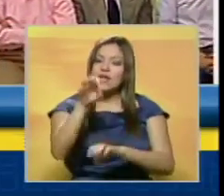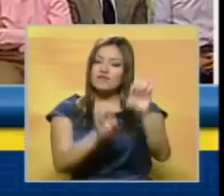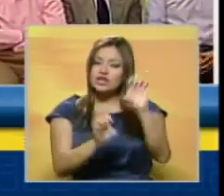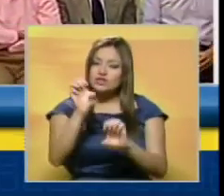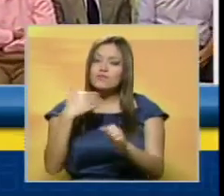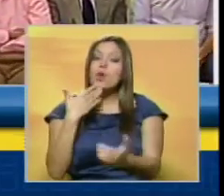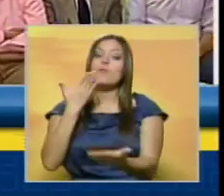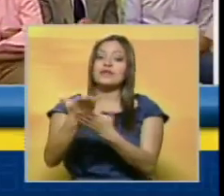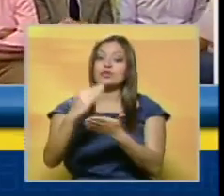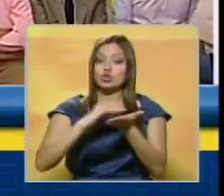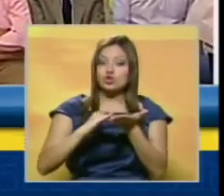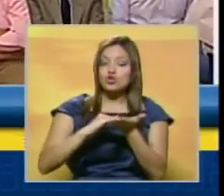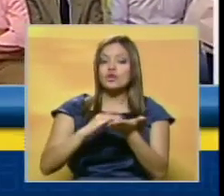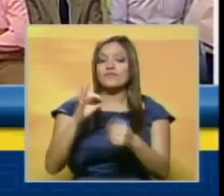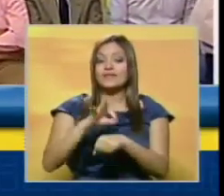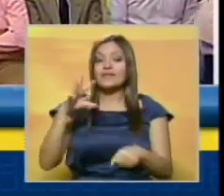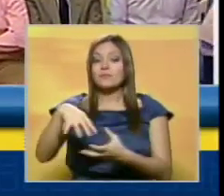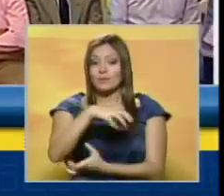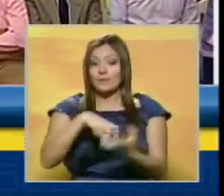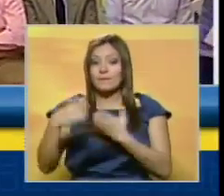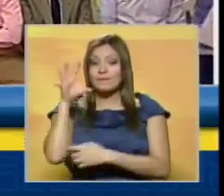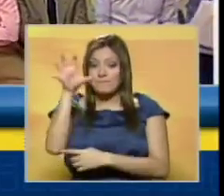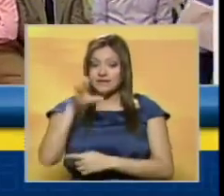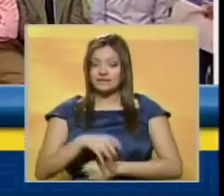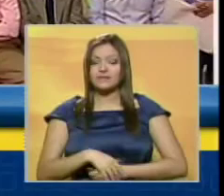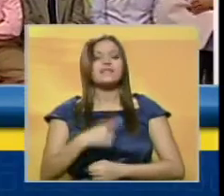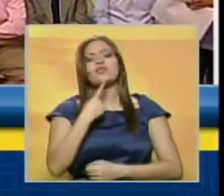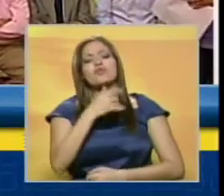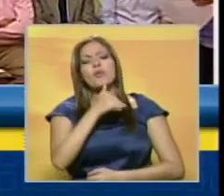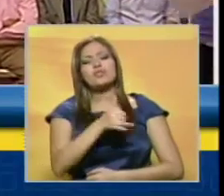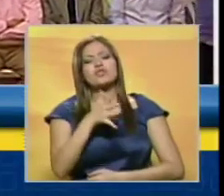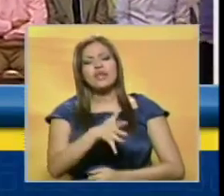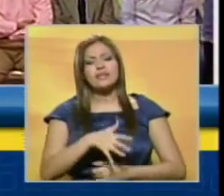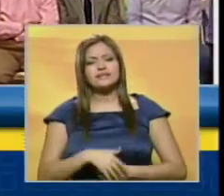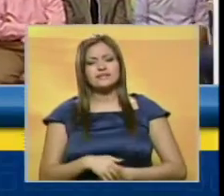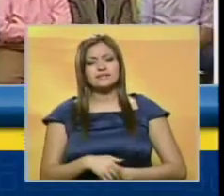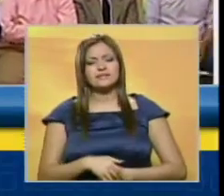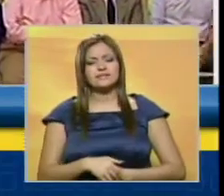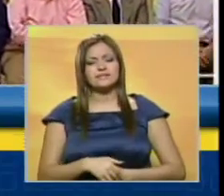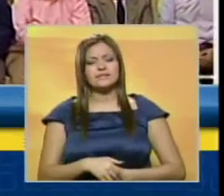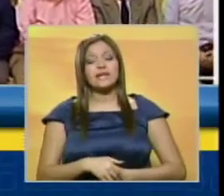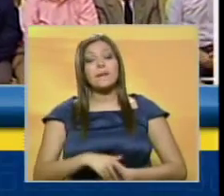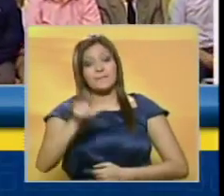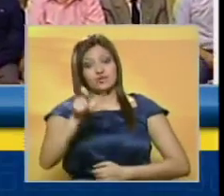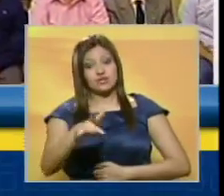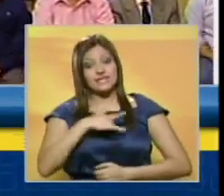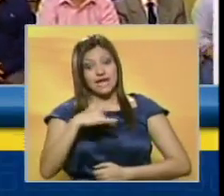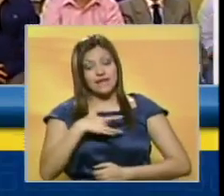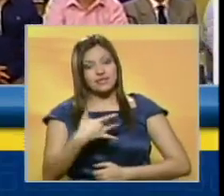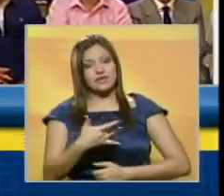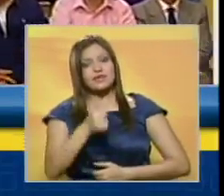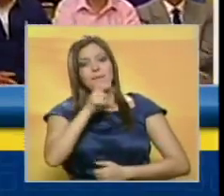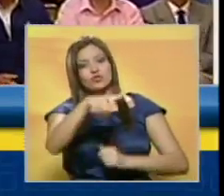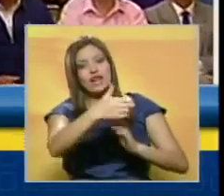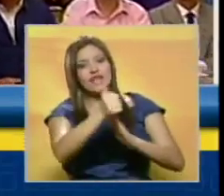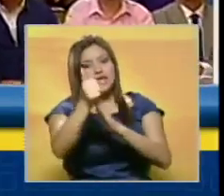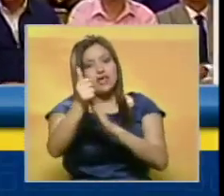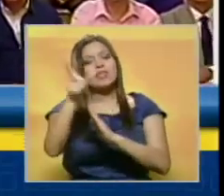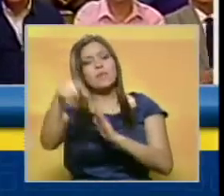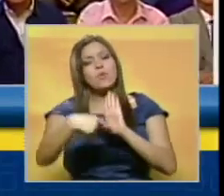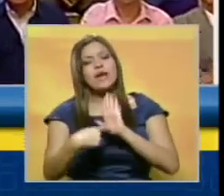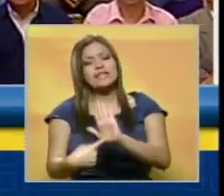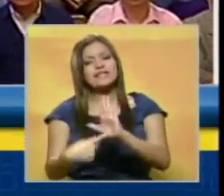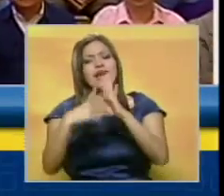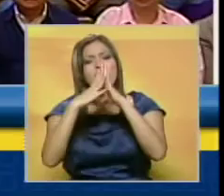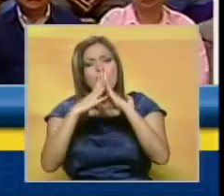proponer soluciones a la grave crisis del país. Vamos a escuchar parte de sus declaraciones. Que esa gente se sienta representada, pero también mostrándole